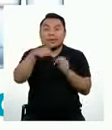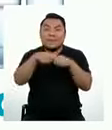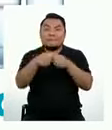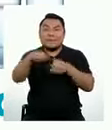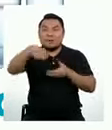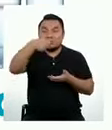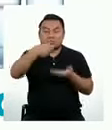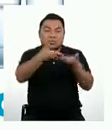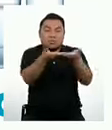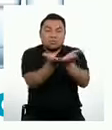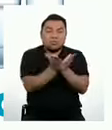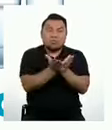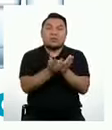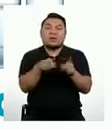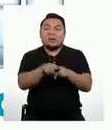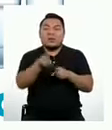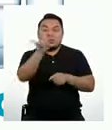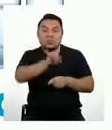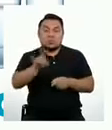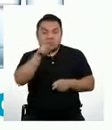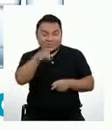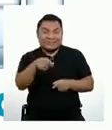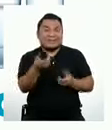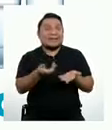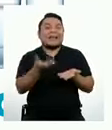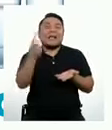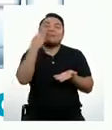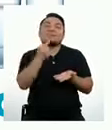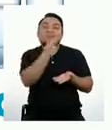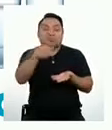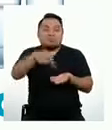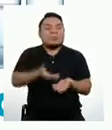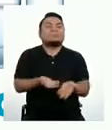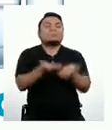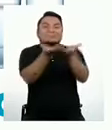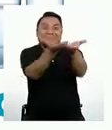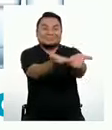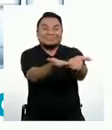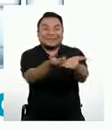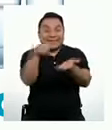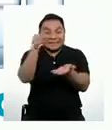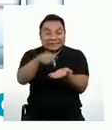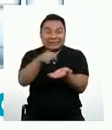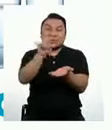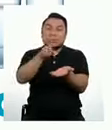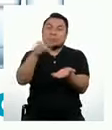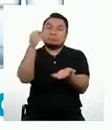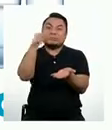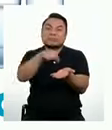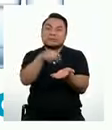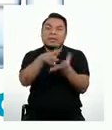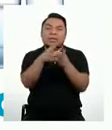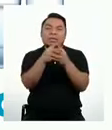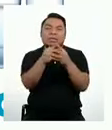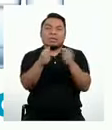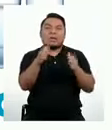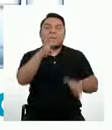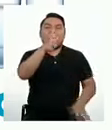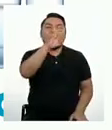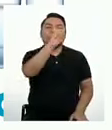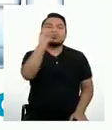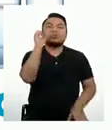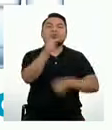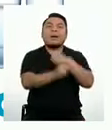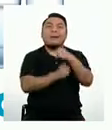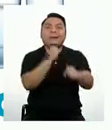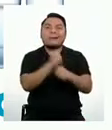cucharas, tenedores, que se utilizan en forma excesiva últimamente, se descomponen en